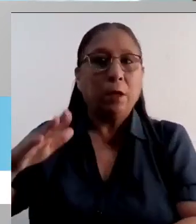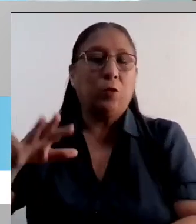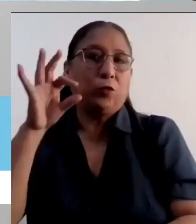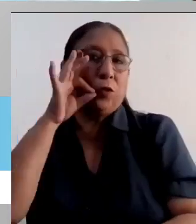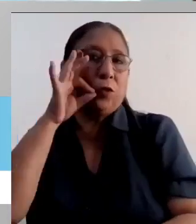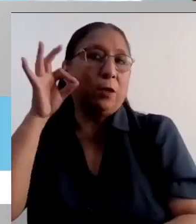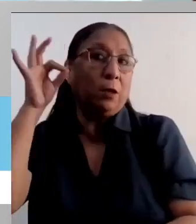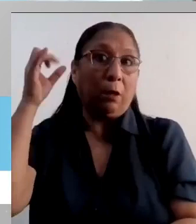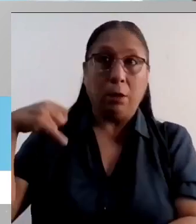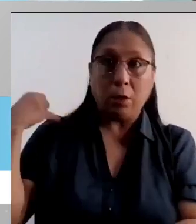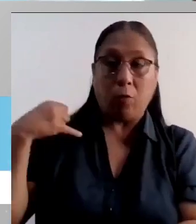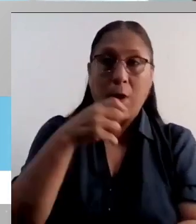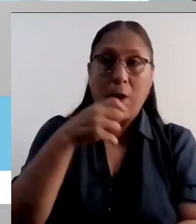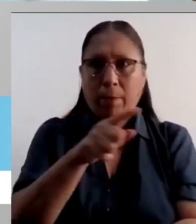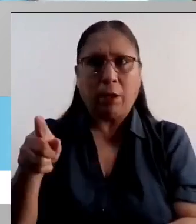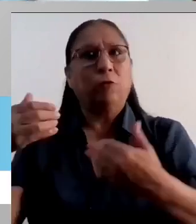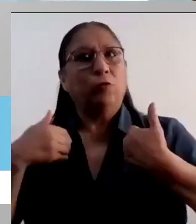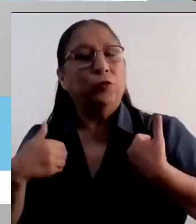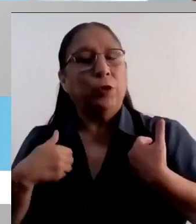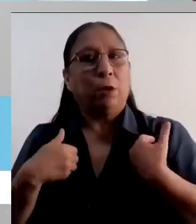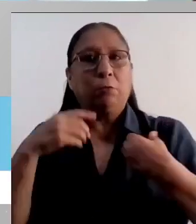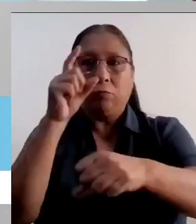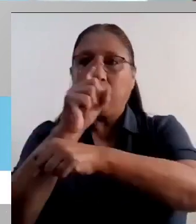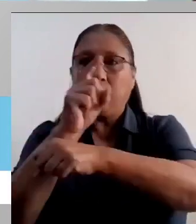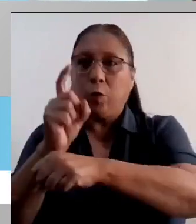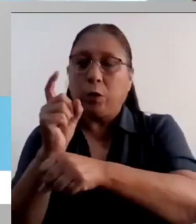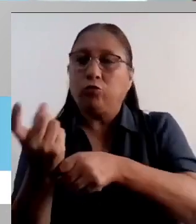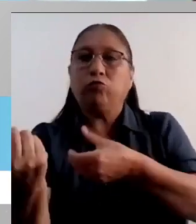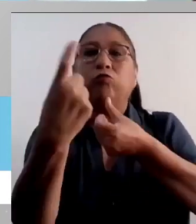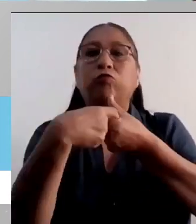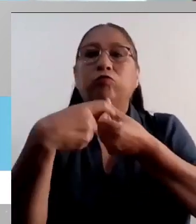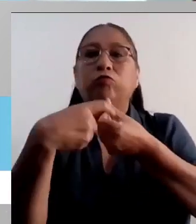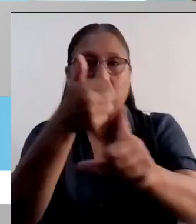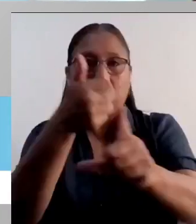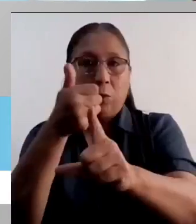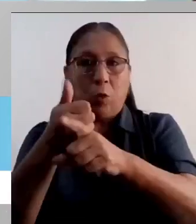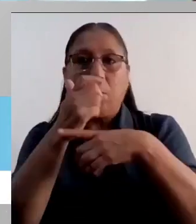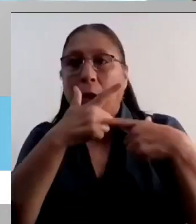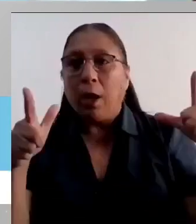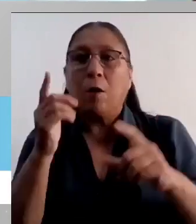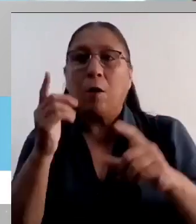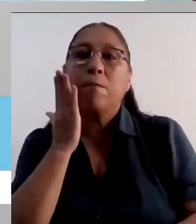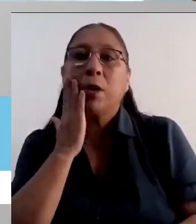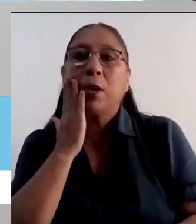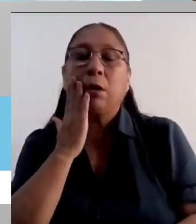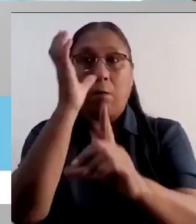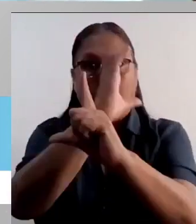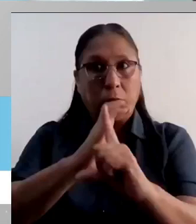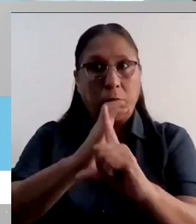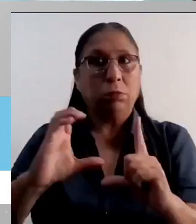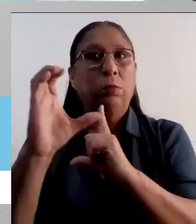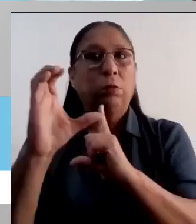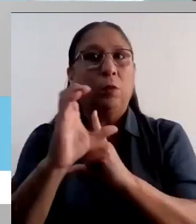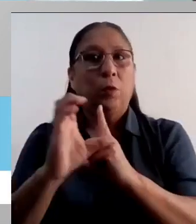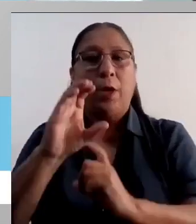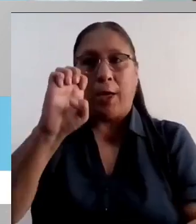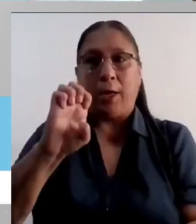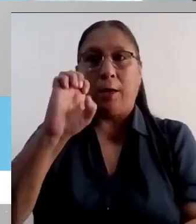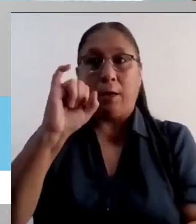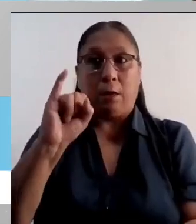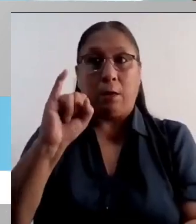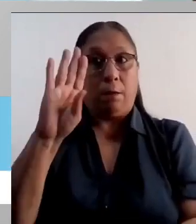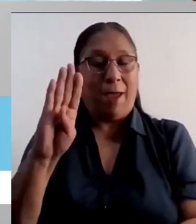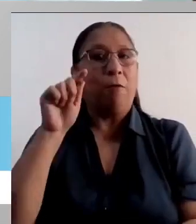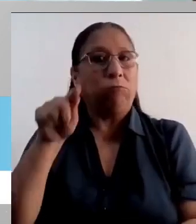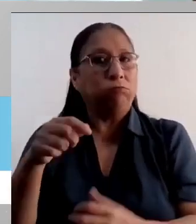para que estos reciban una educación con plena participación de su lengua materna y cultura. La EIB